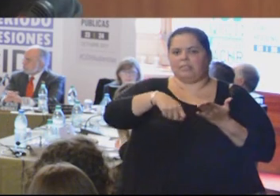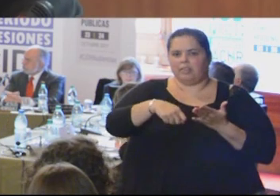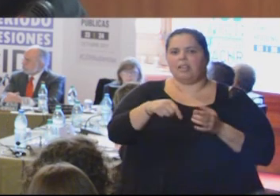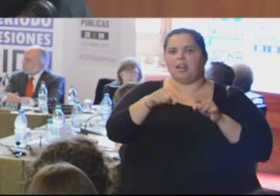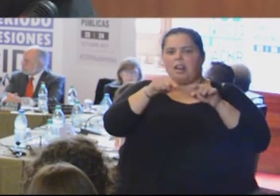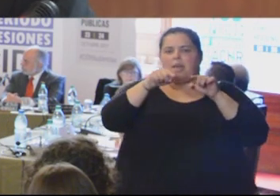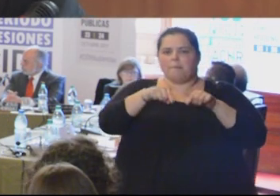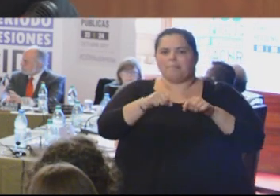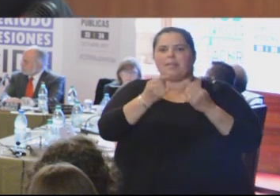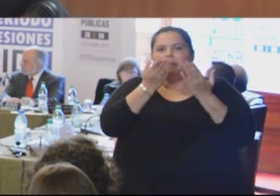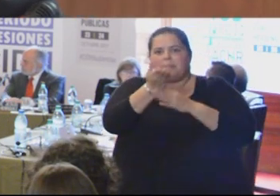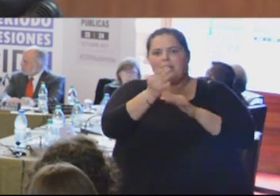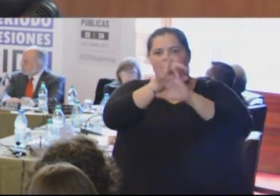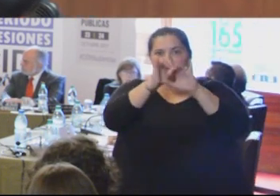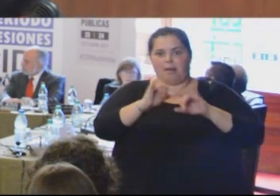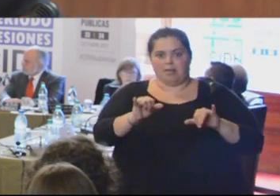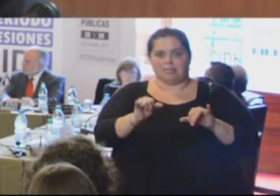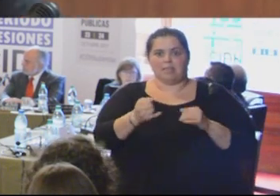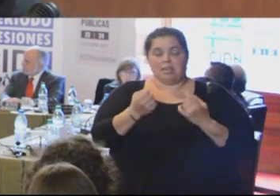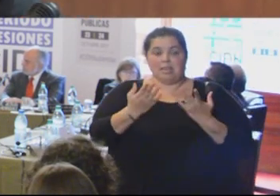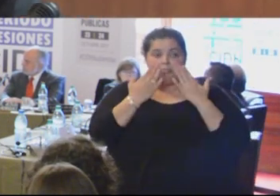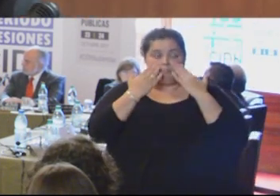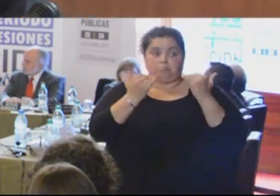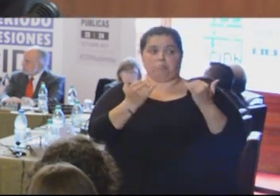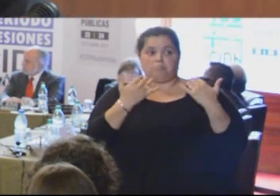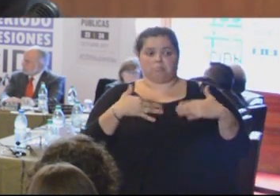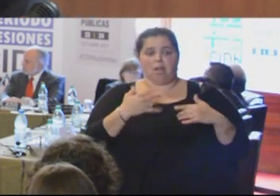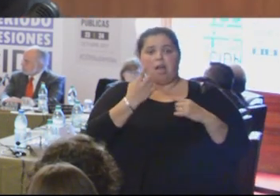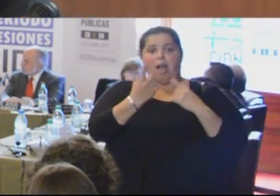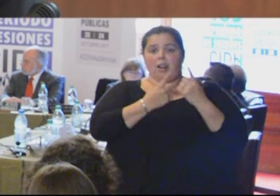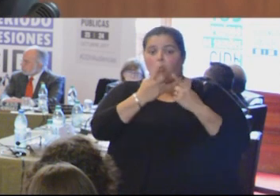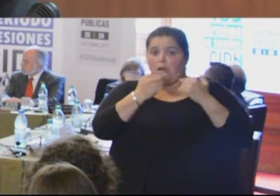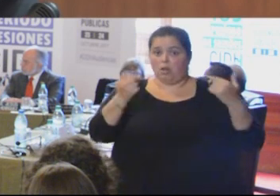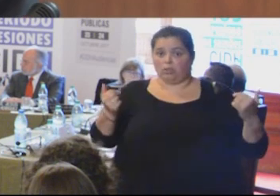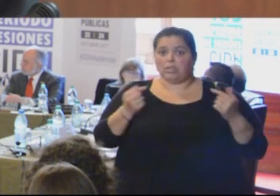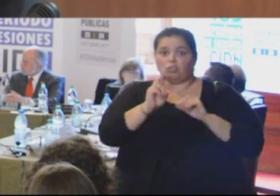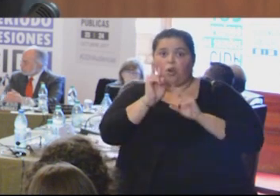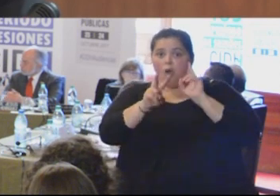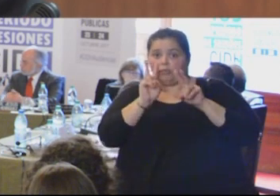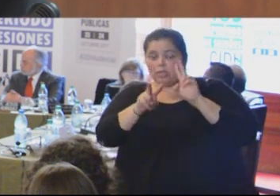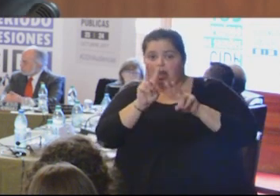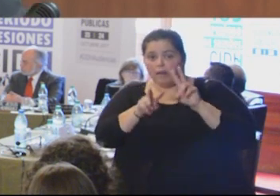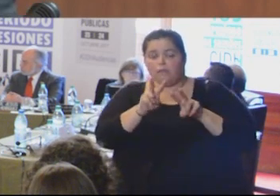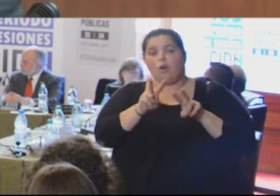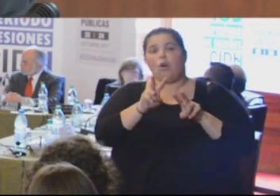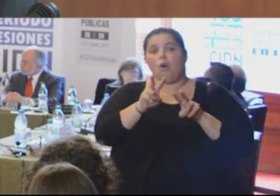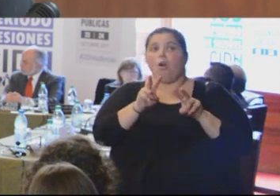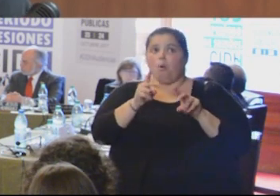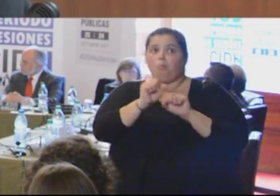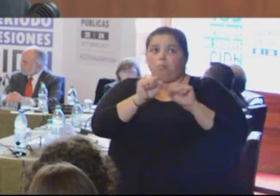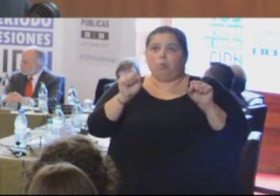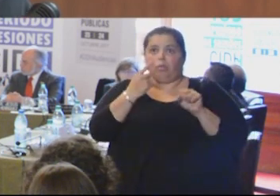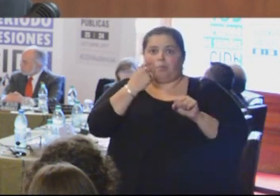atención para algunos aspectos que si no fueran observados pueden dañar